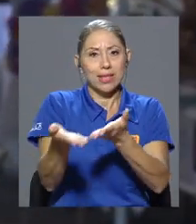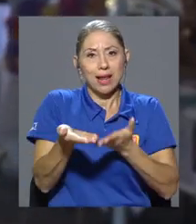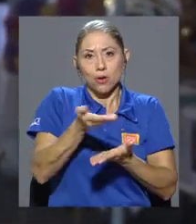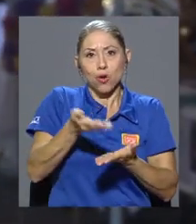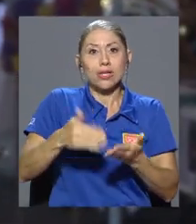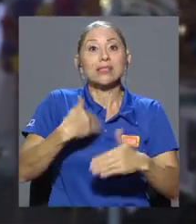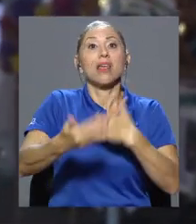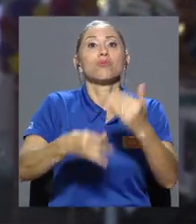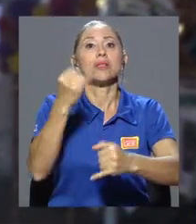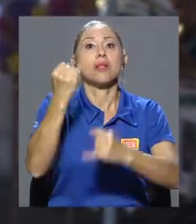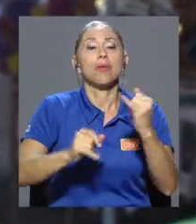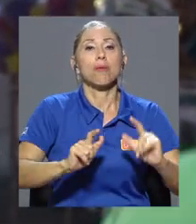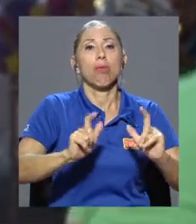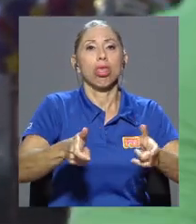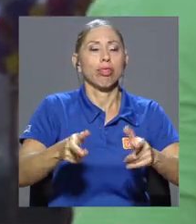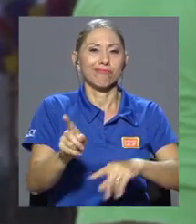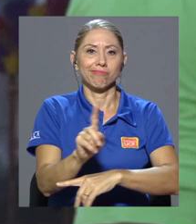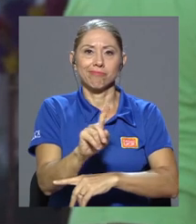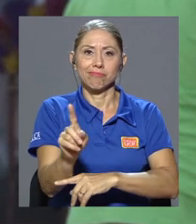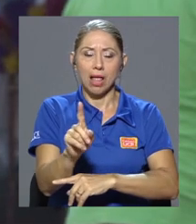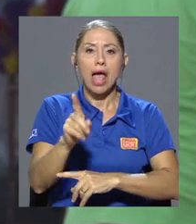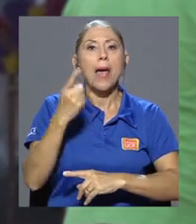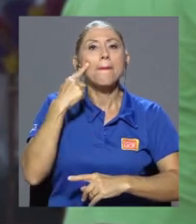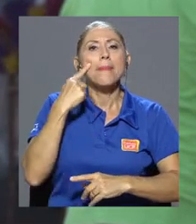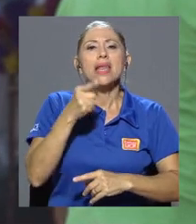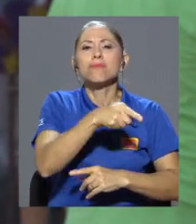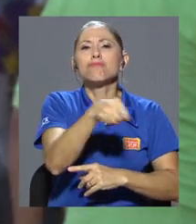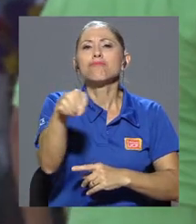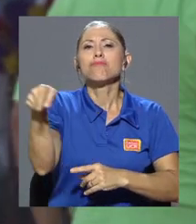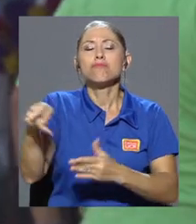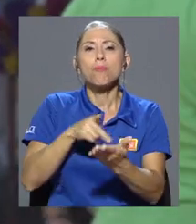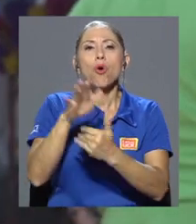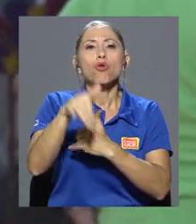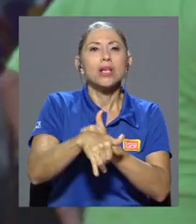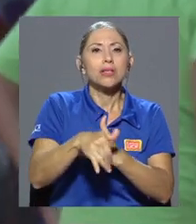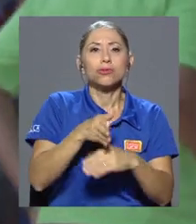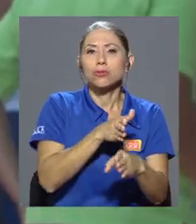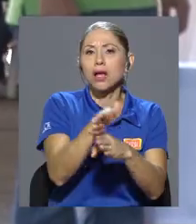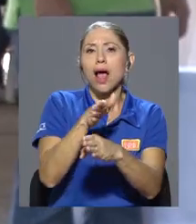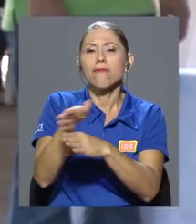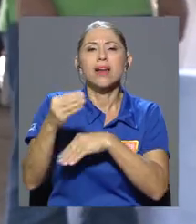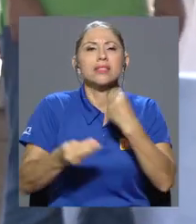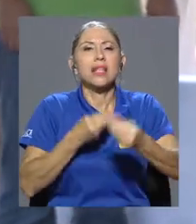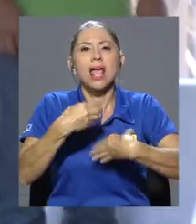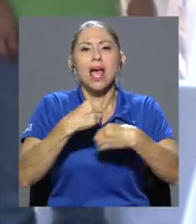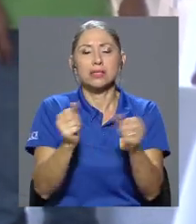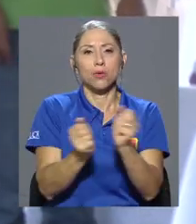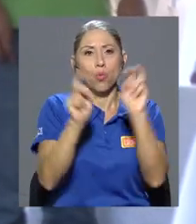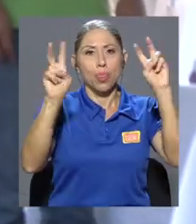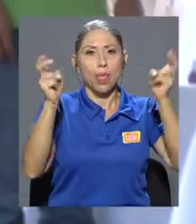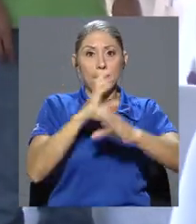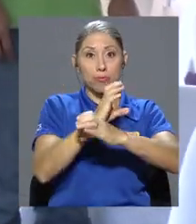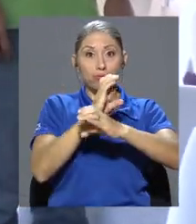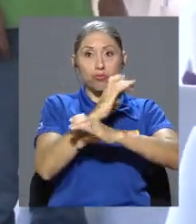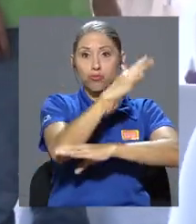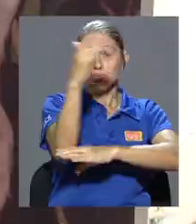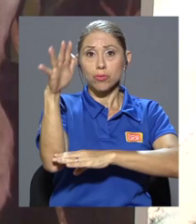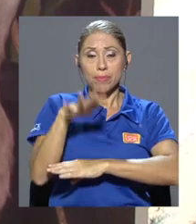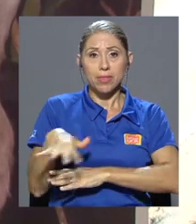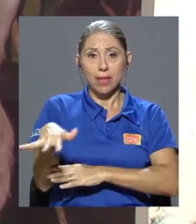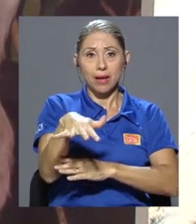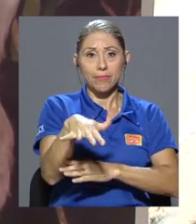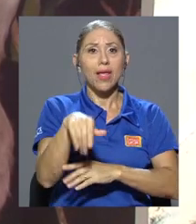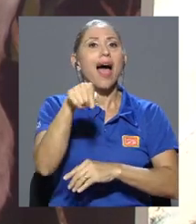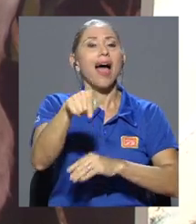basura sino más bien ver que que quedas en los proyectos que hacen las carreras en materia mental en la